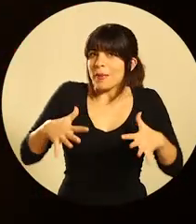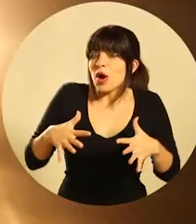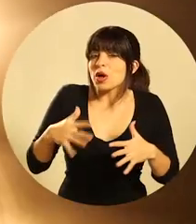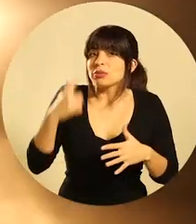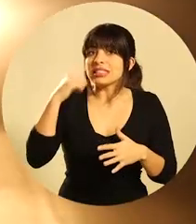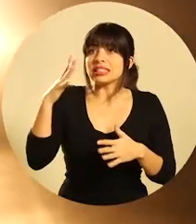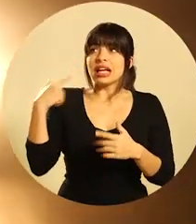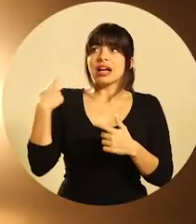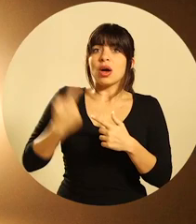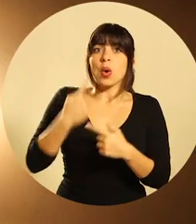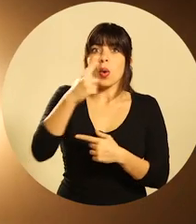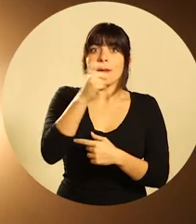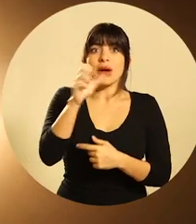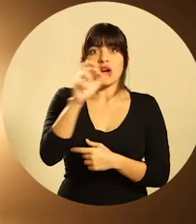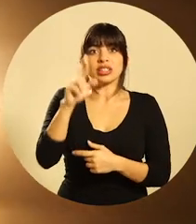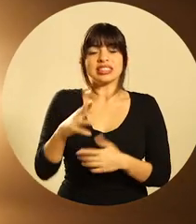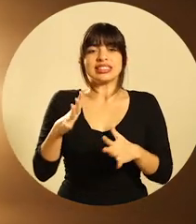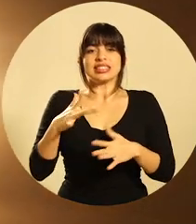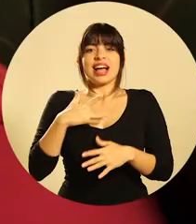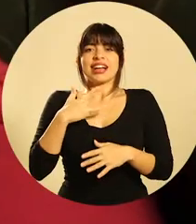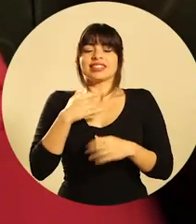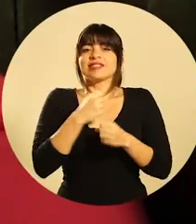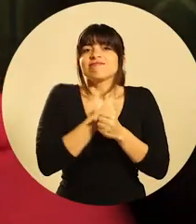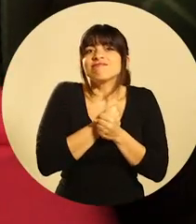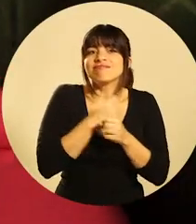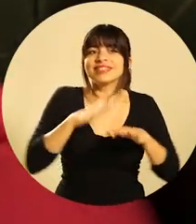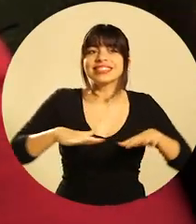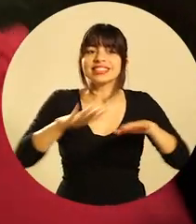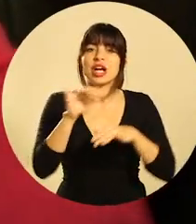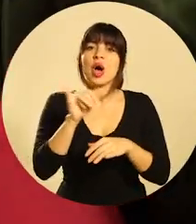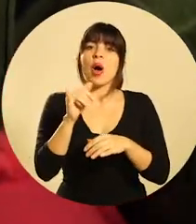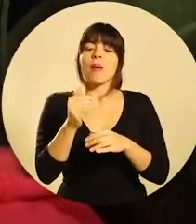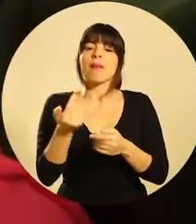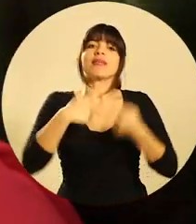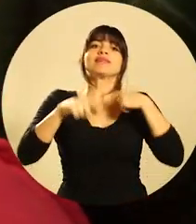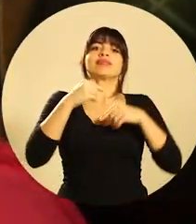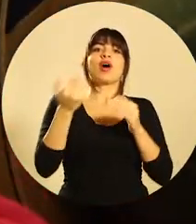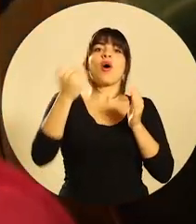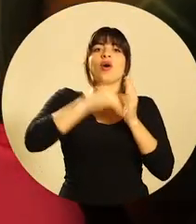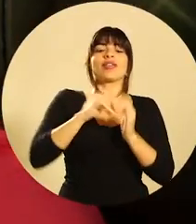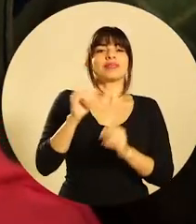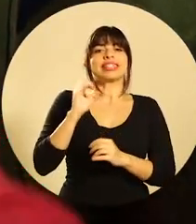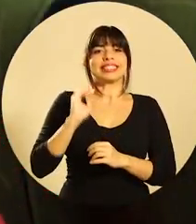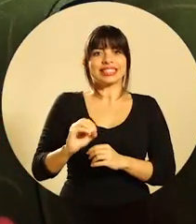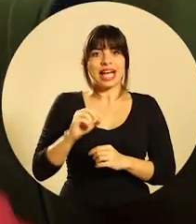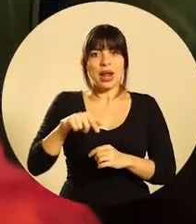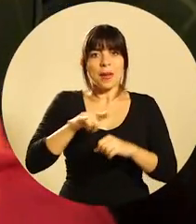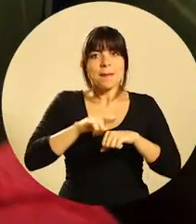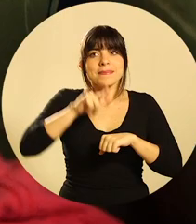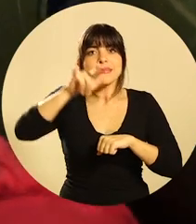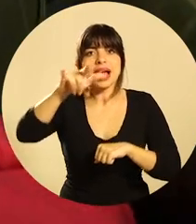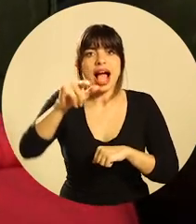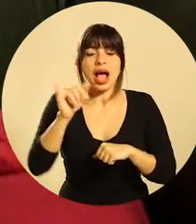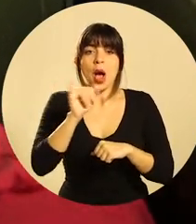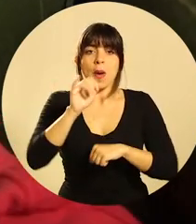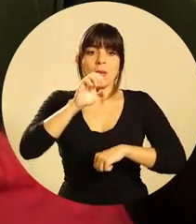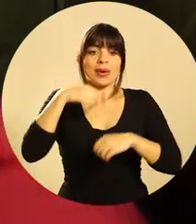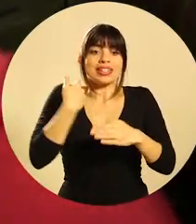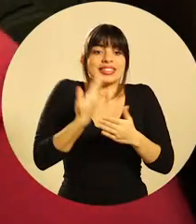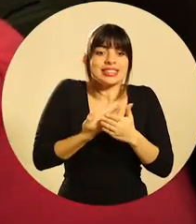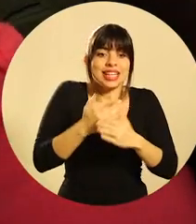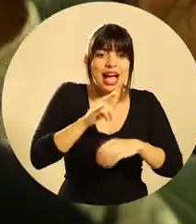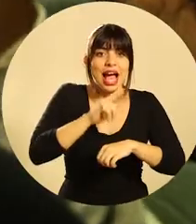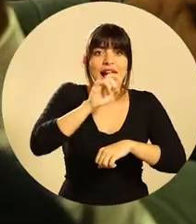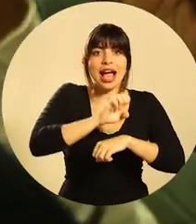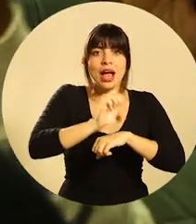Nervioso porque ya después de 2 meses aquí en Costa Rica ya uno le cogió cariño a esto, entonces es como si estuviéramos empezando de cero este viaje, es como si estuviéramos volando para